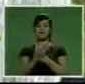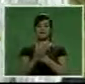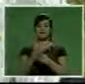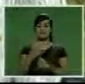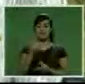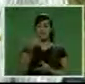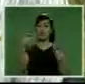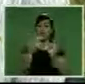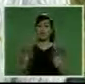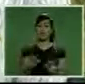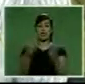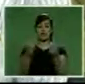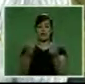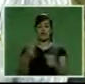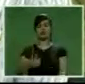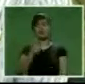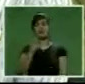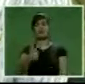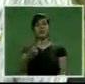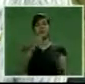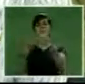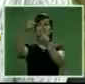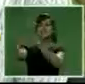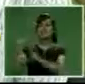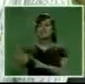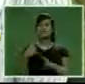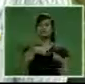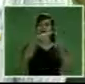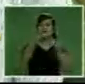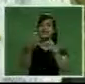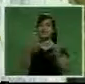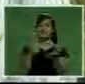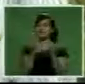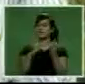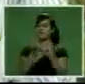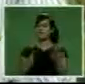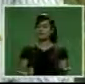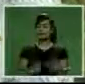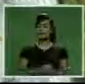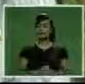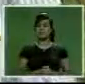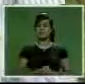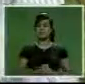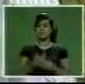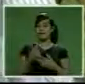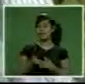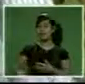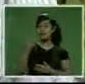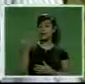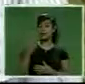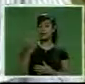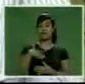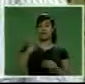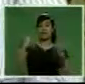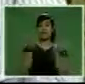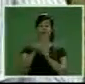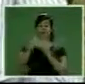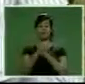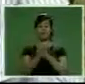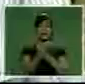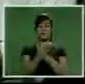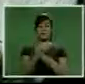modelo económico, cuando nosotros hablamos de diversidad, nosotros estamos hablando de uno de los elementos esenciales para la transformación cultural.